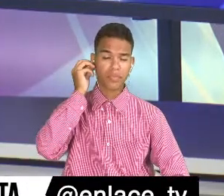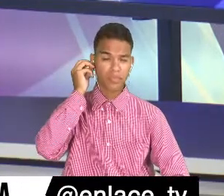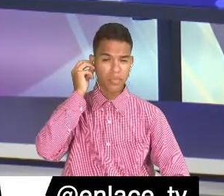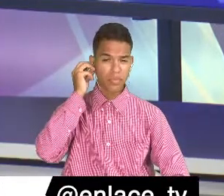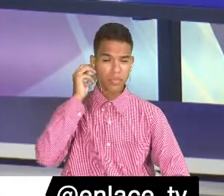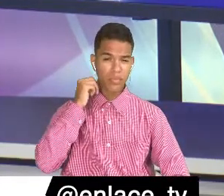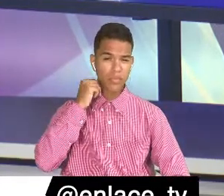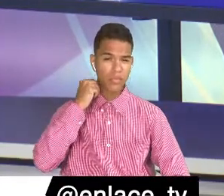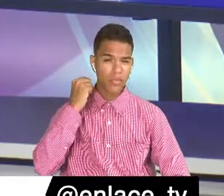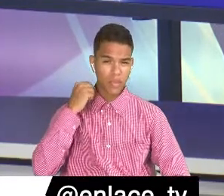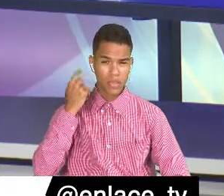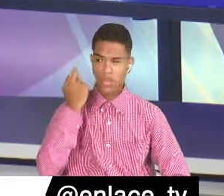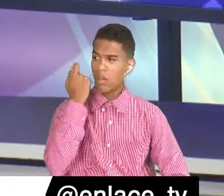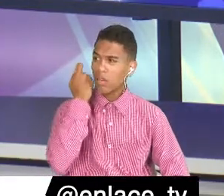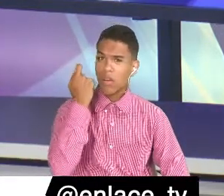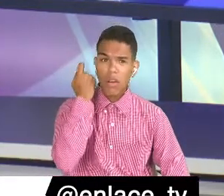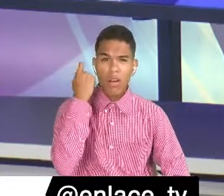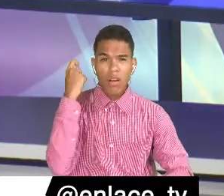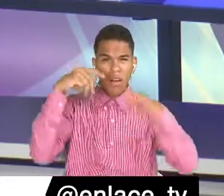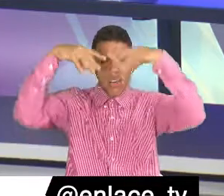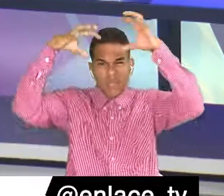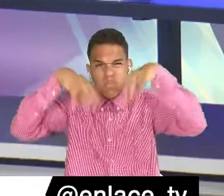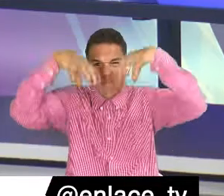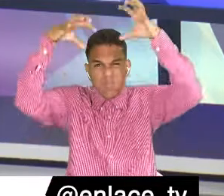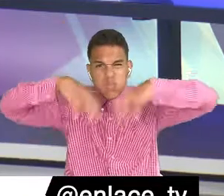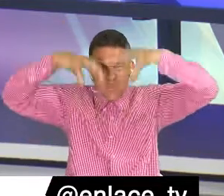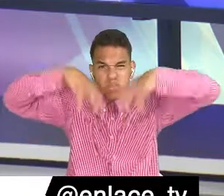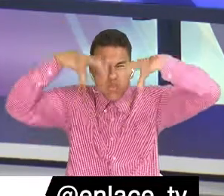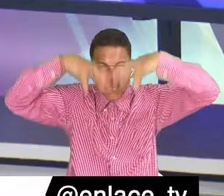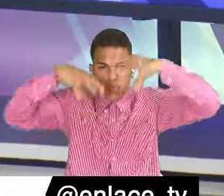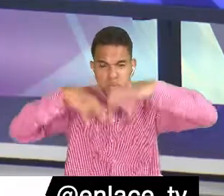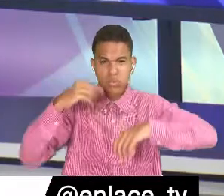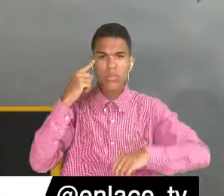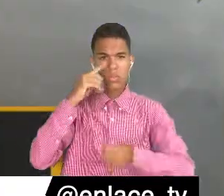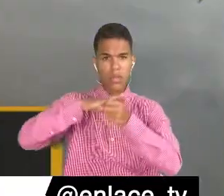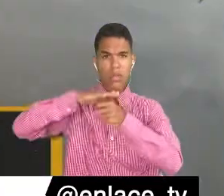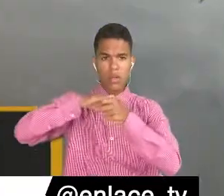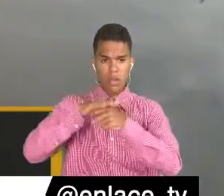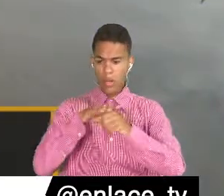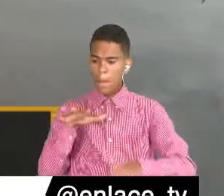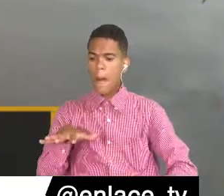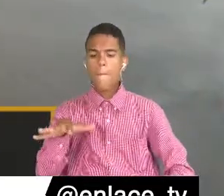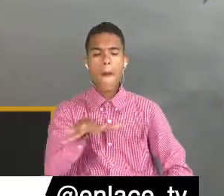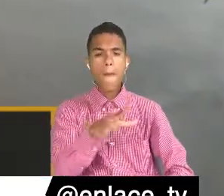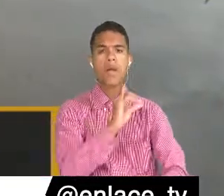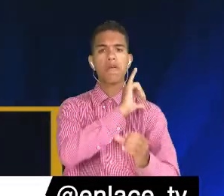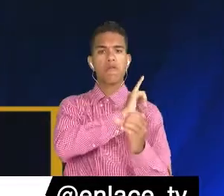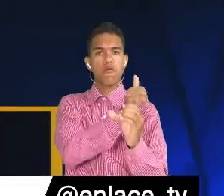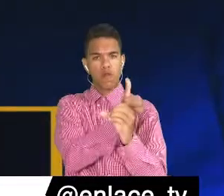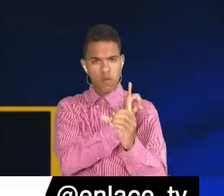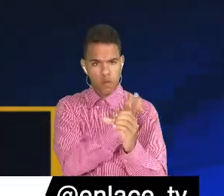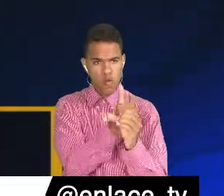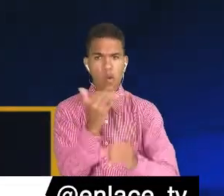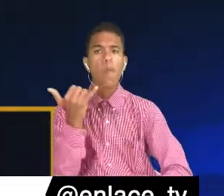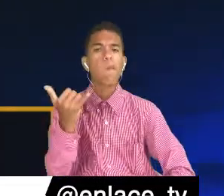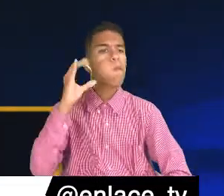las últimas horas ya han dejado los primeros estragos en varias veredas del municipio de Yondó en Antioquia, que se